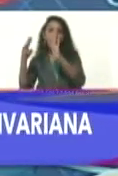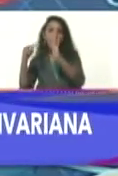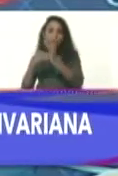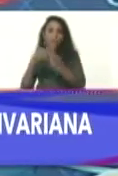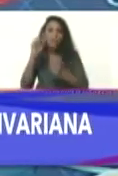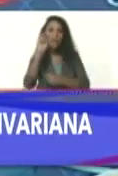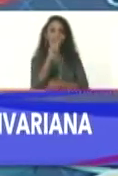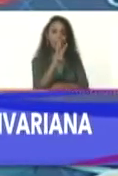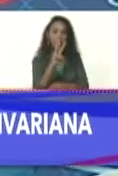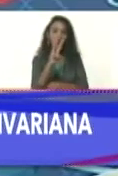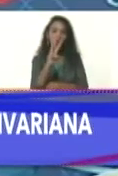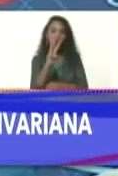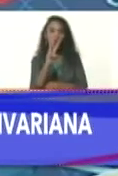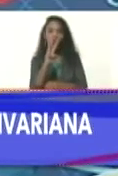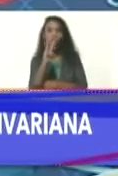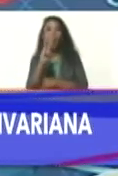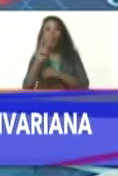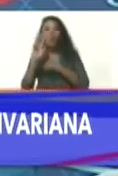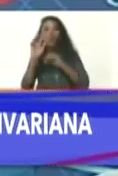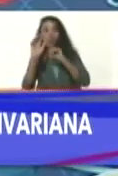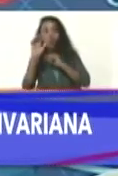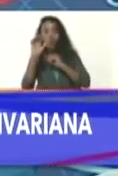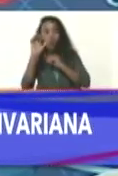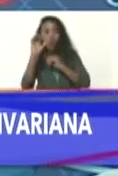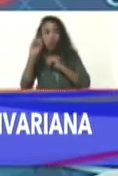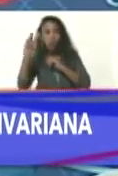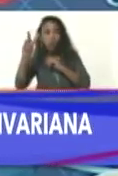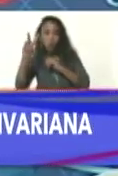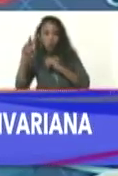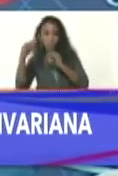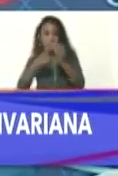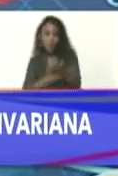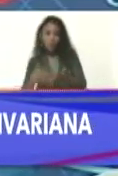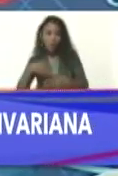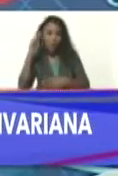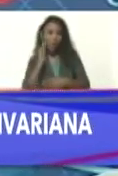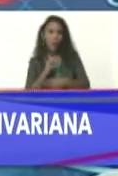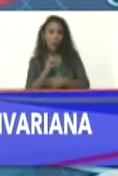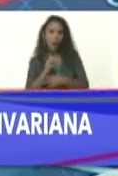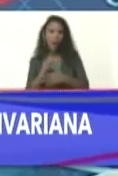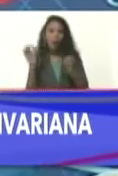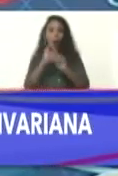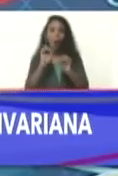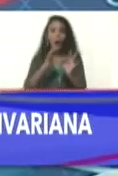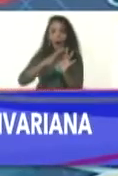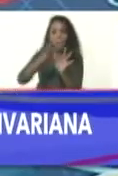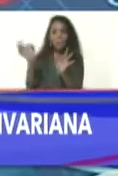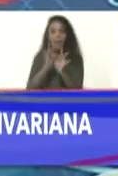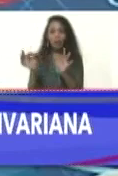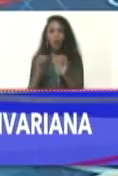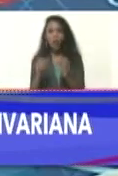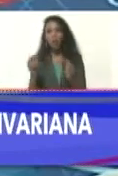438.302 millones de bolívares o su equivalente en petros,